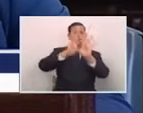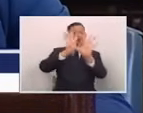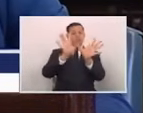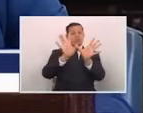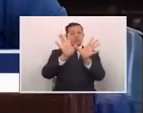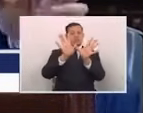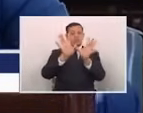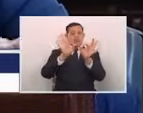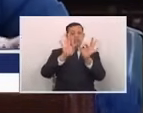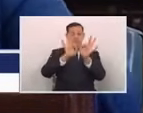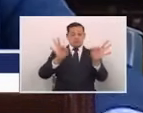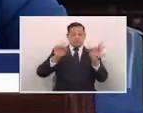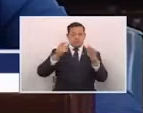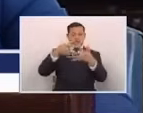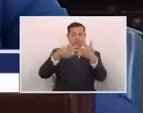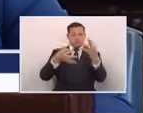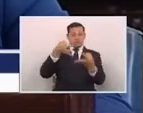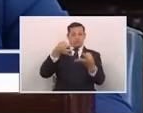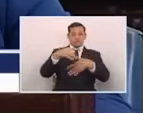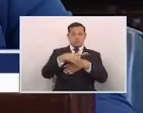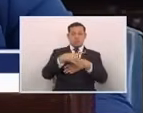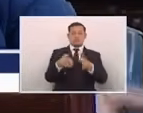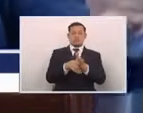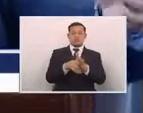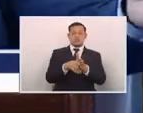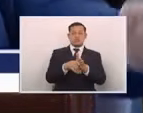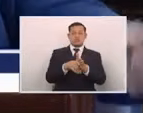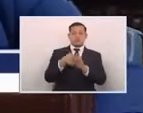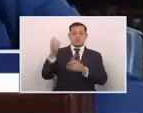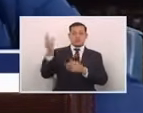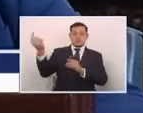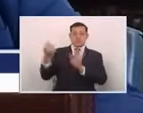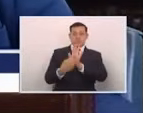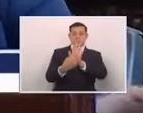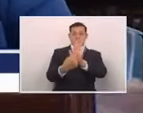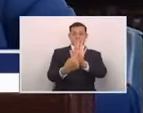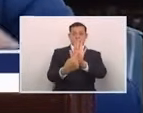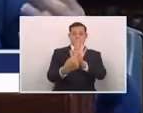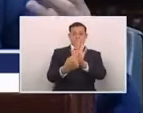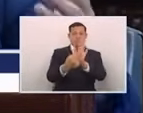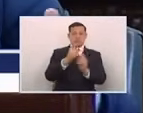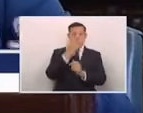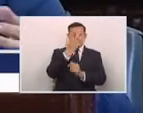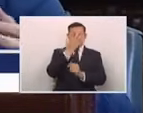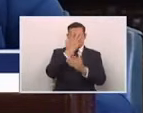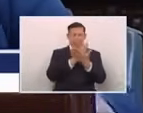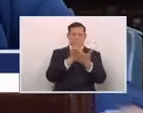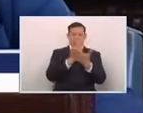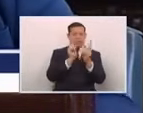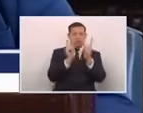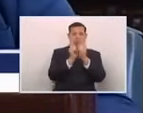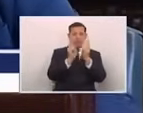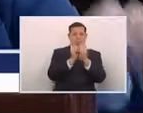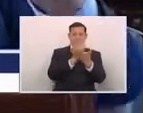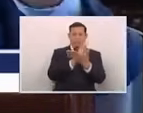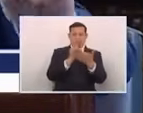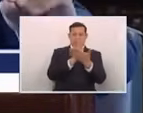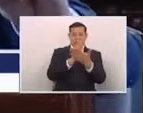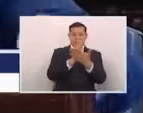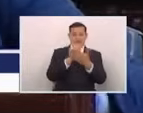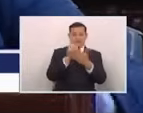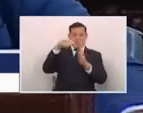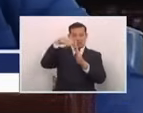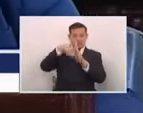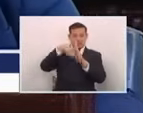le redactaban las leyes a los diputados y las venían a presentar cínicamente sin tener ningún conocimiento de lo que en el